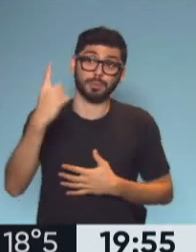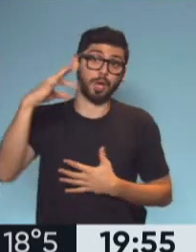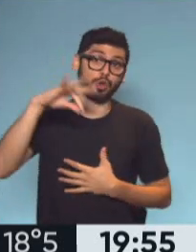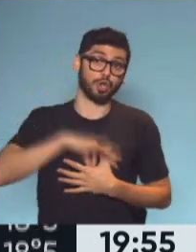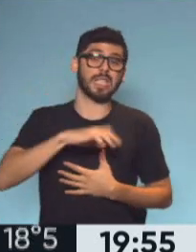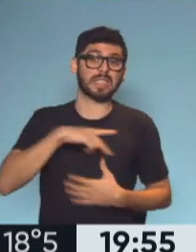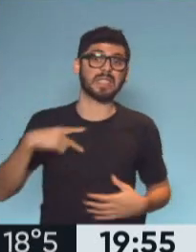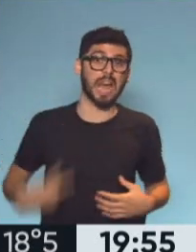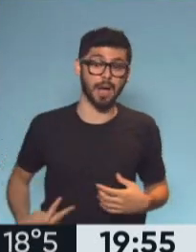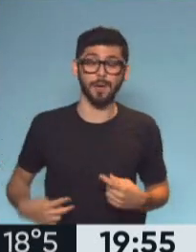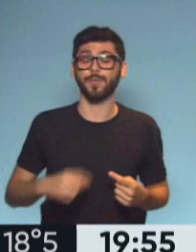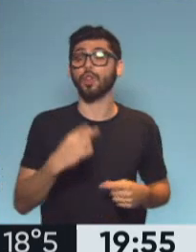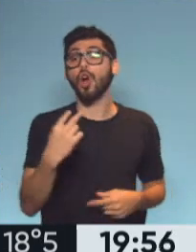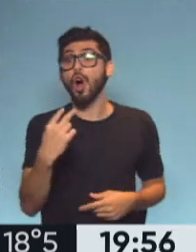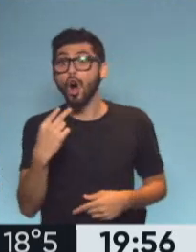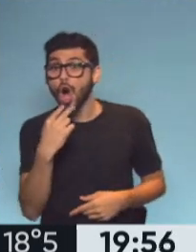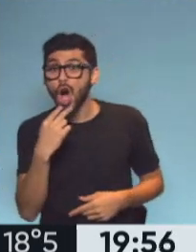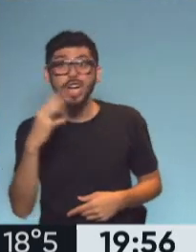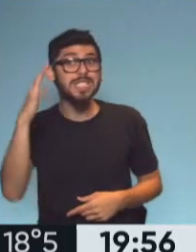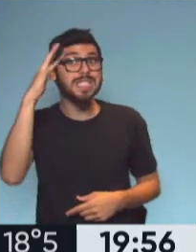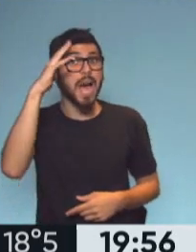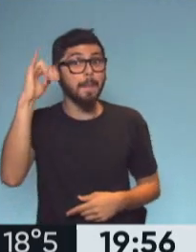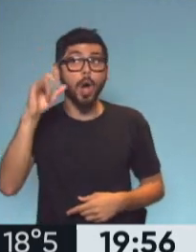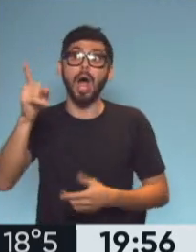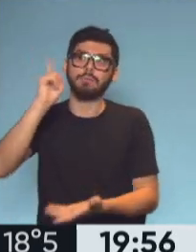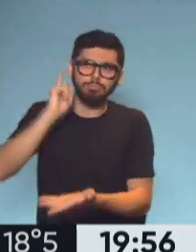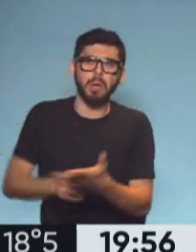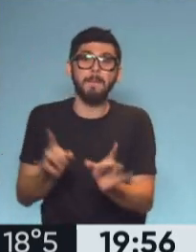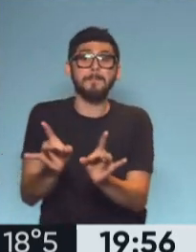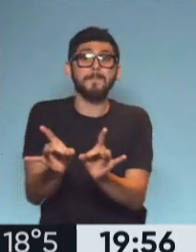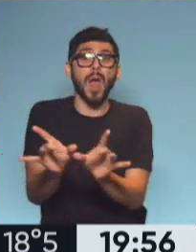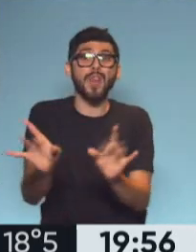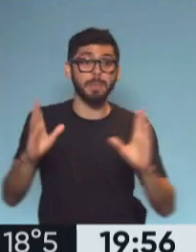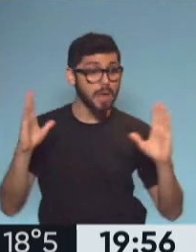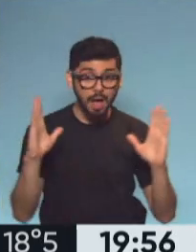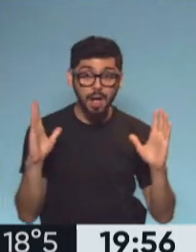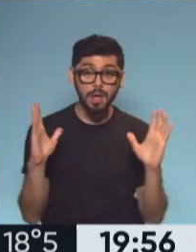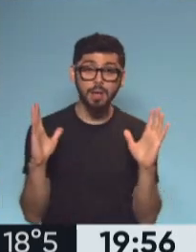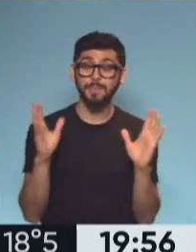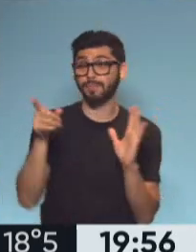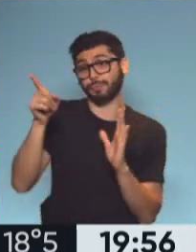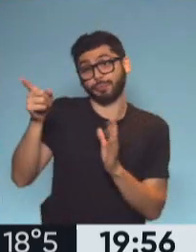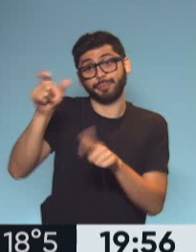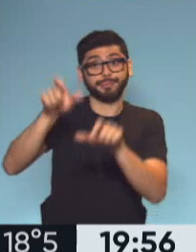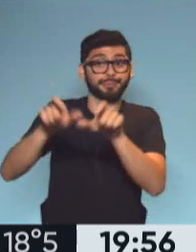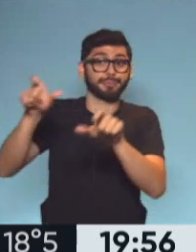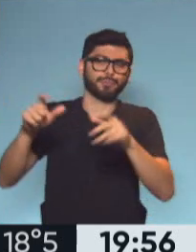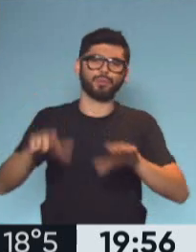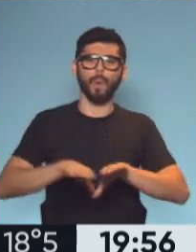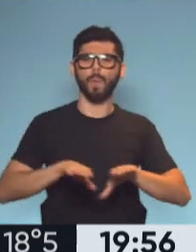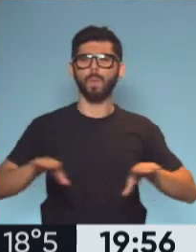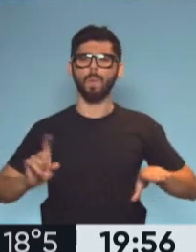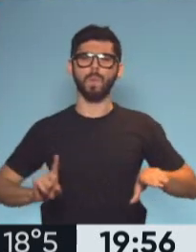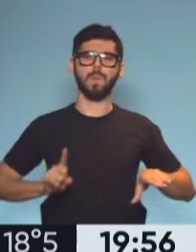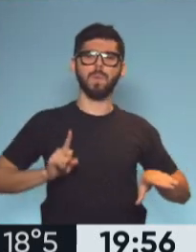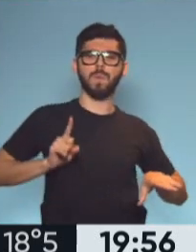el 11 de marzo, donde decretan la pandemia, estos muchachitos, ¿sí?, que tendrán mucho escritorio, mucha